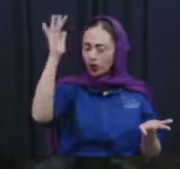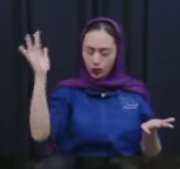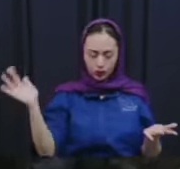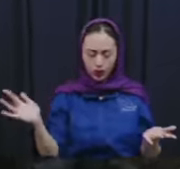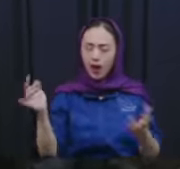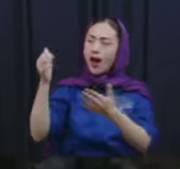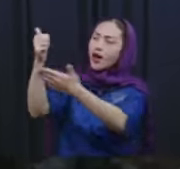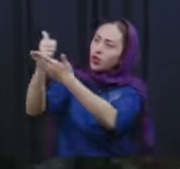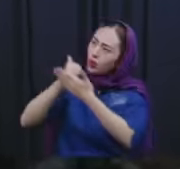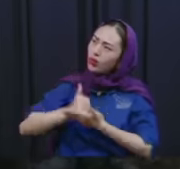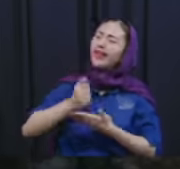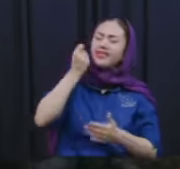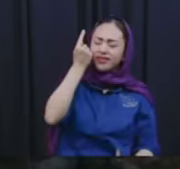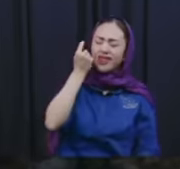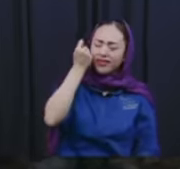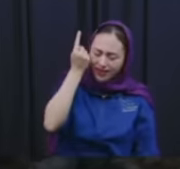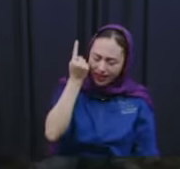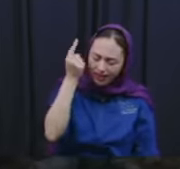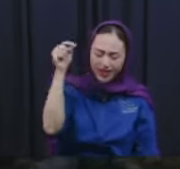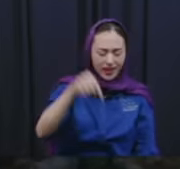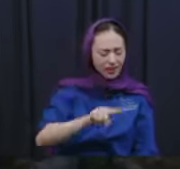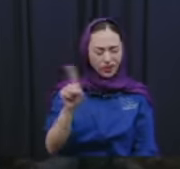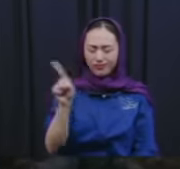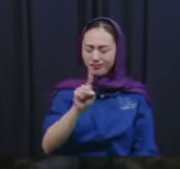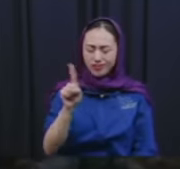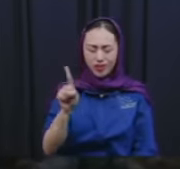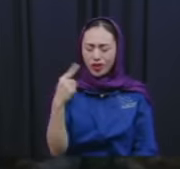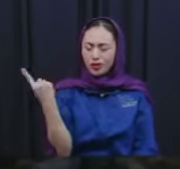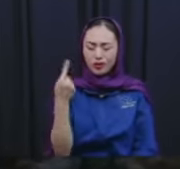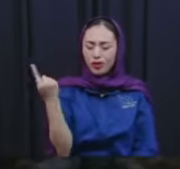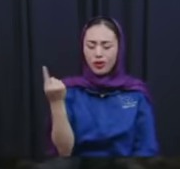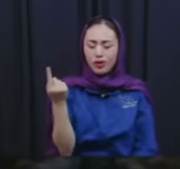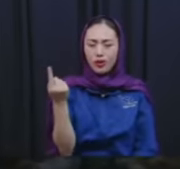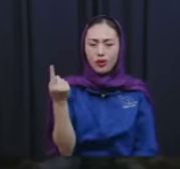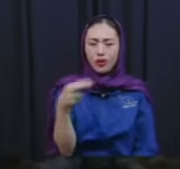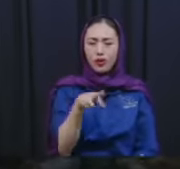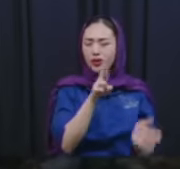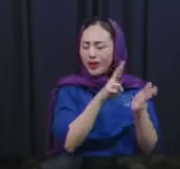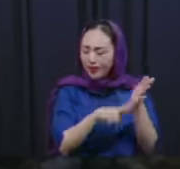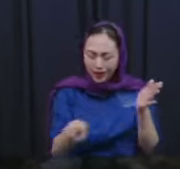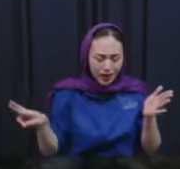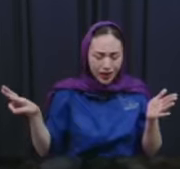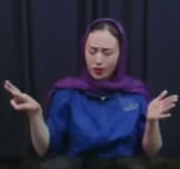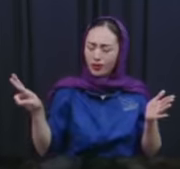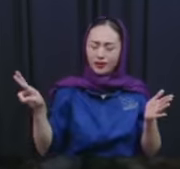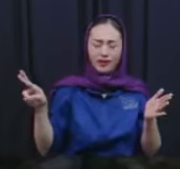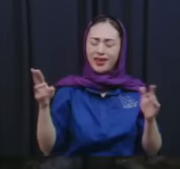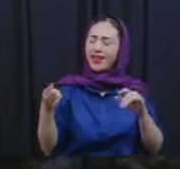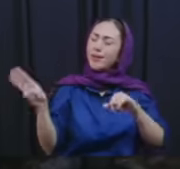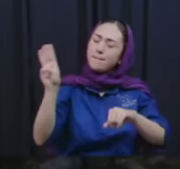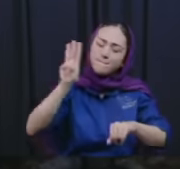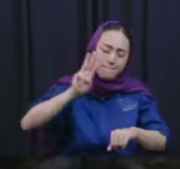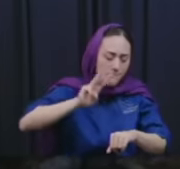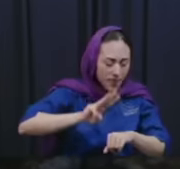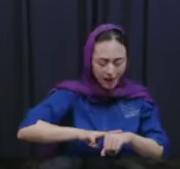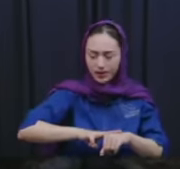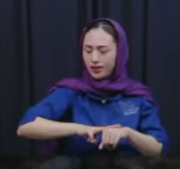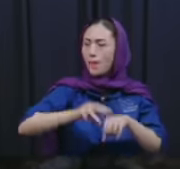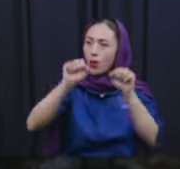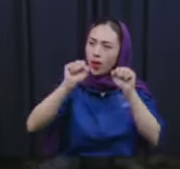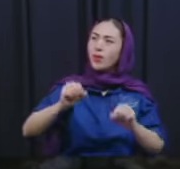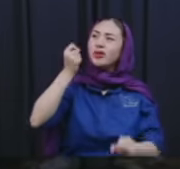trata de una simple religión sino que es mucho más allá Ayúdanos a entender la